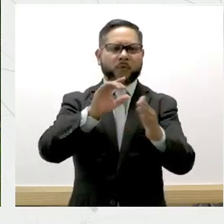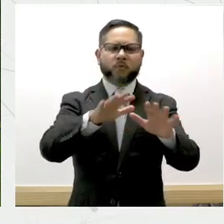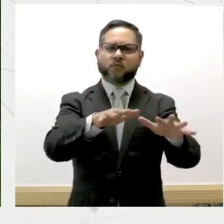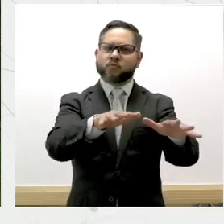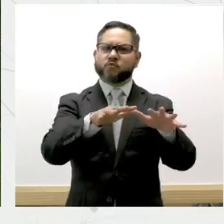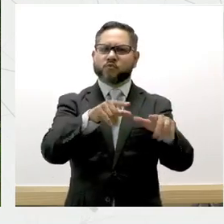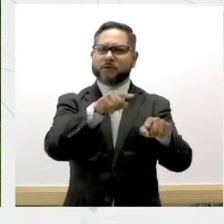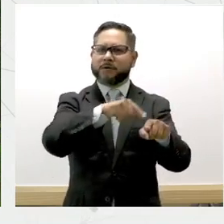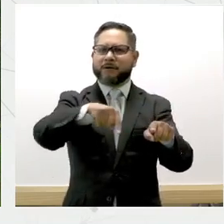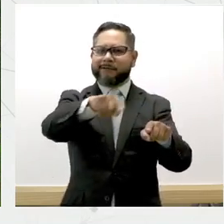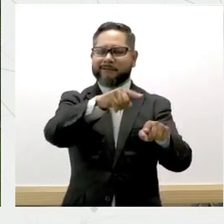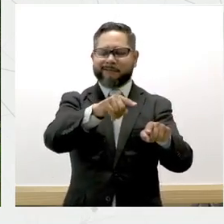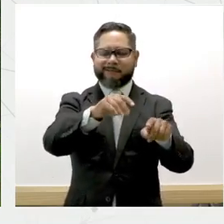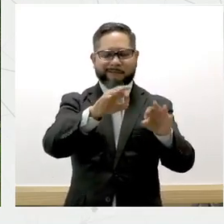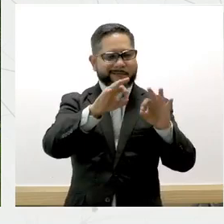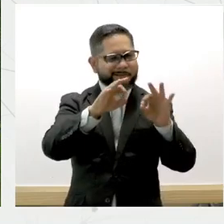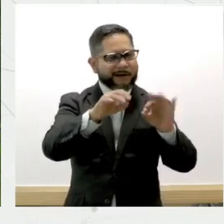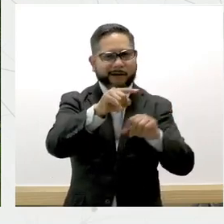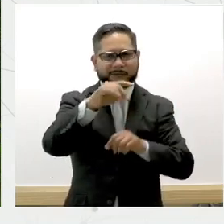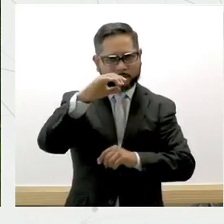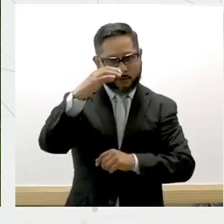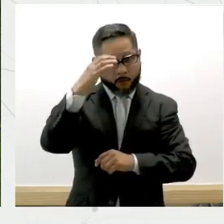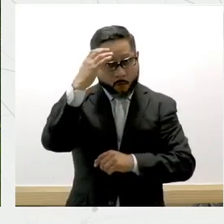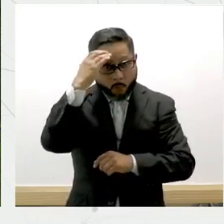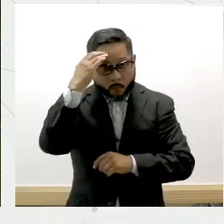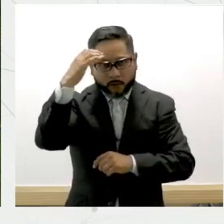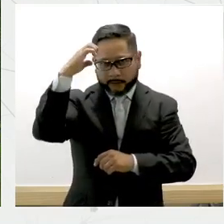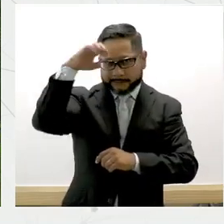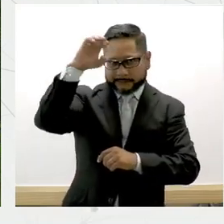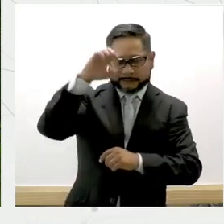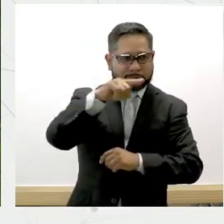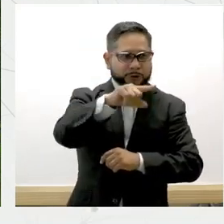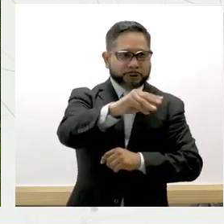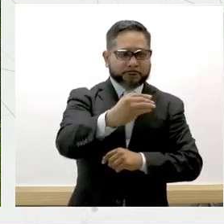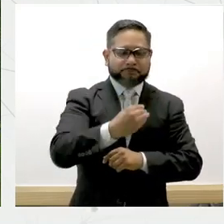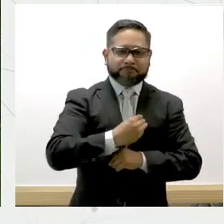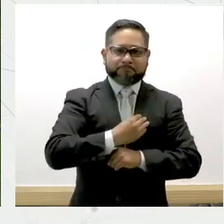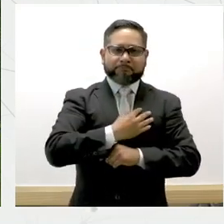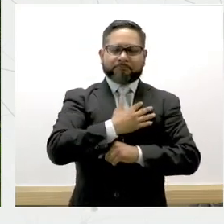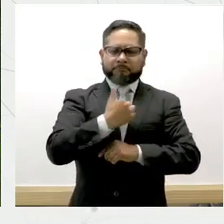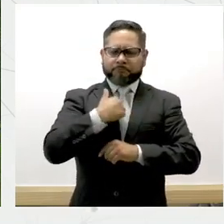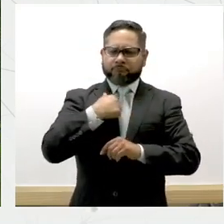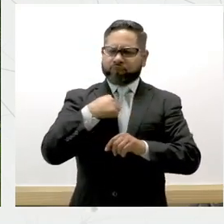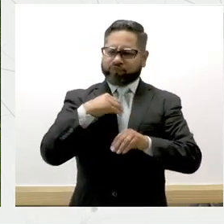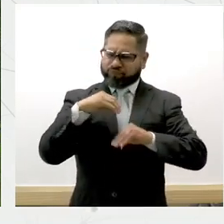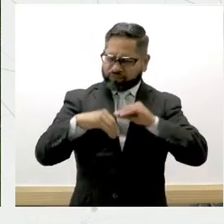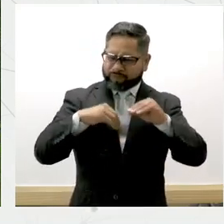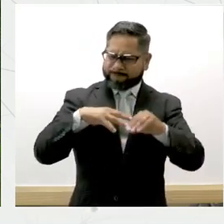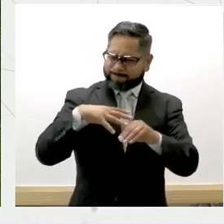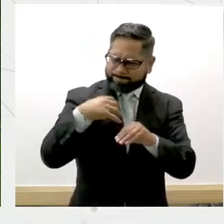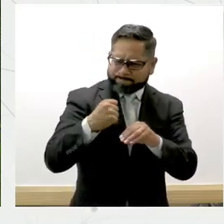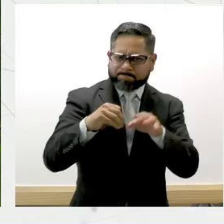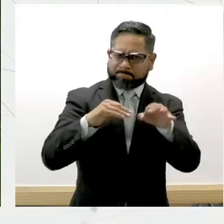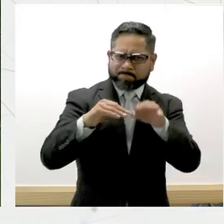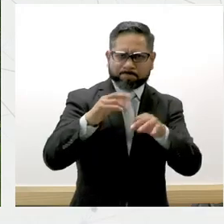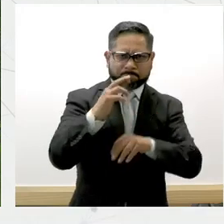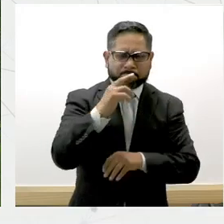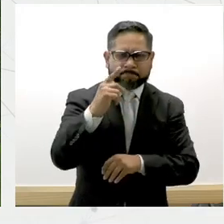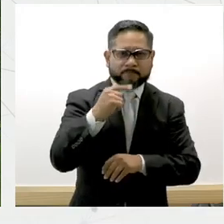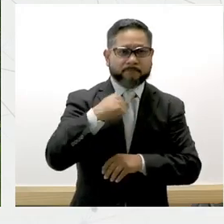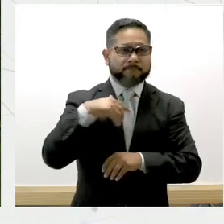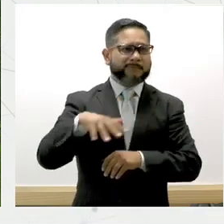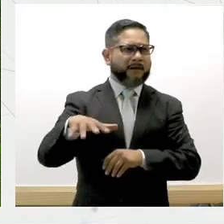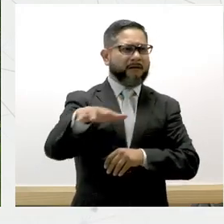a través de su experiencia y conocimientos nos inspiran a desarrollar nuestras capacidades y alzar nuestras voces en una sociedad que tanto